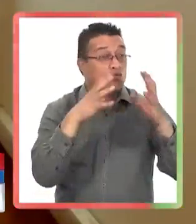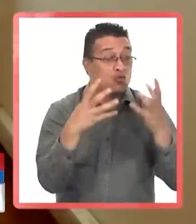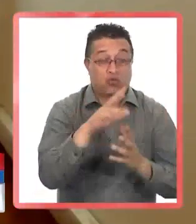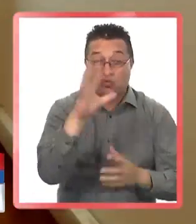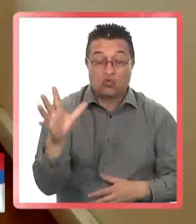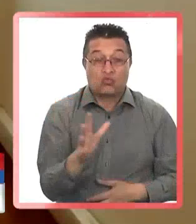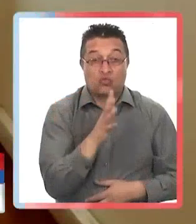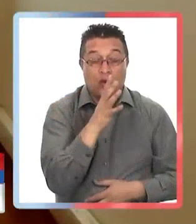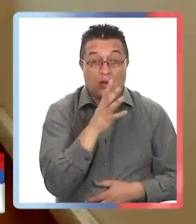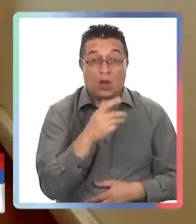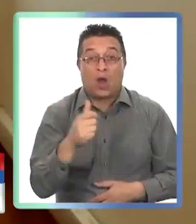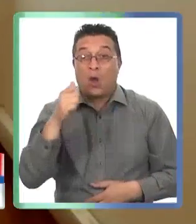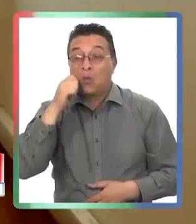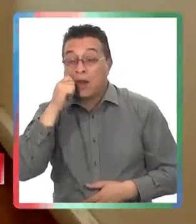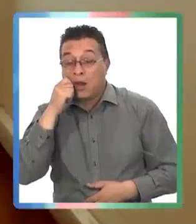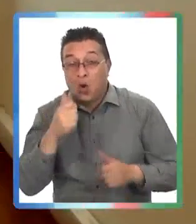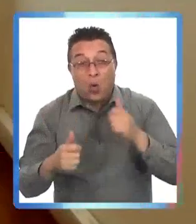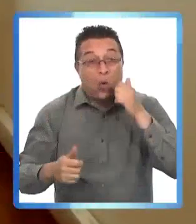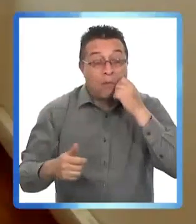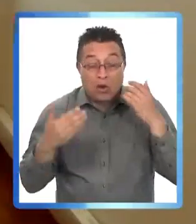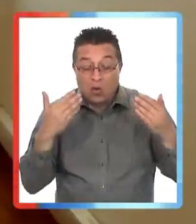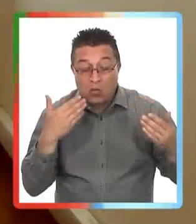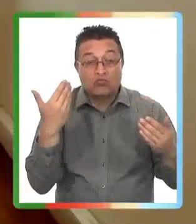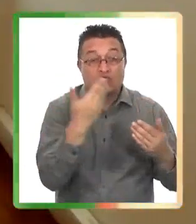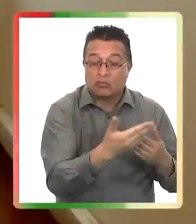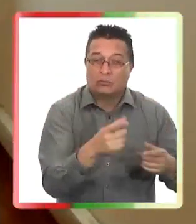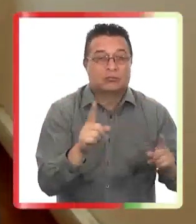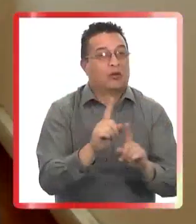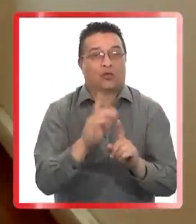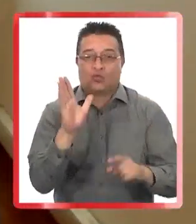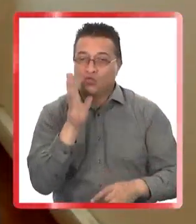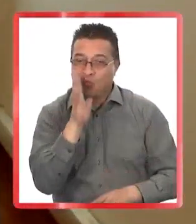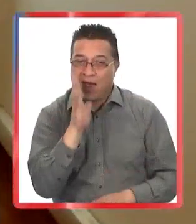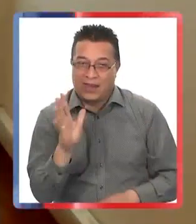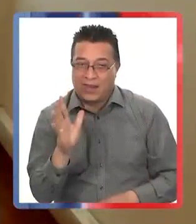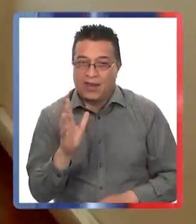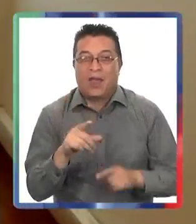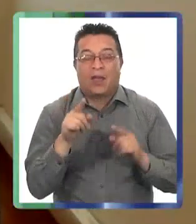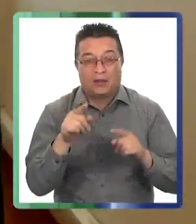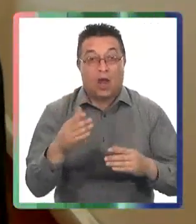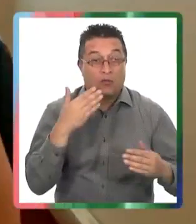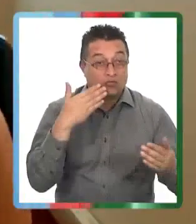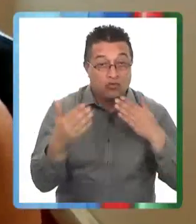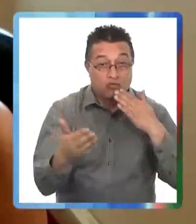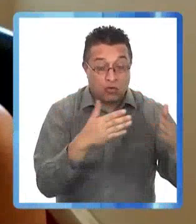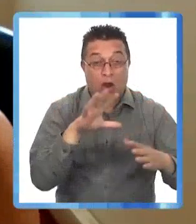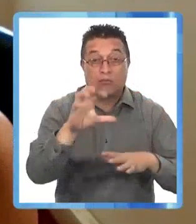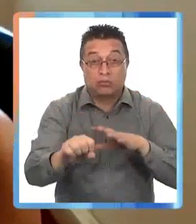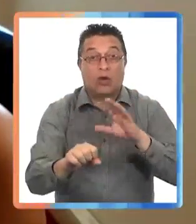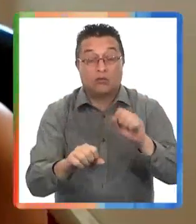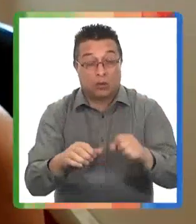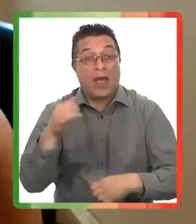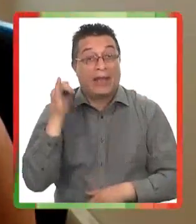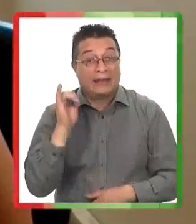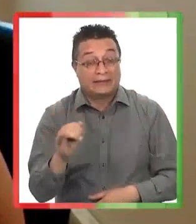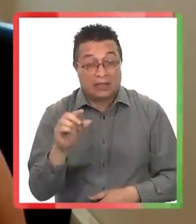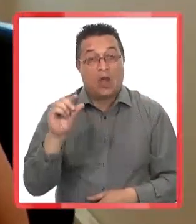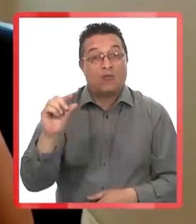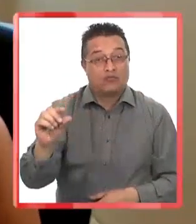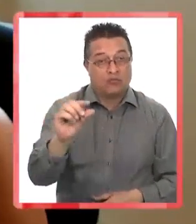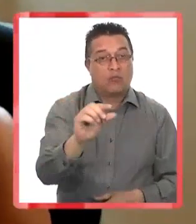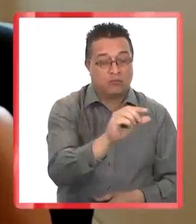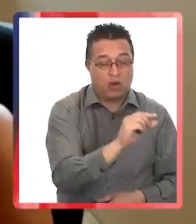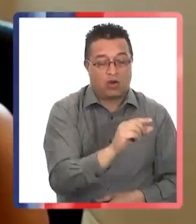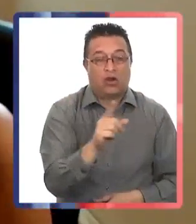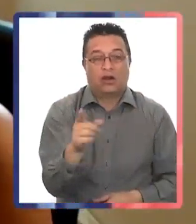Chile, Scarlett, en ningún lugar del mundo, de contagio entre seres humanos de la enfermedad. Los casos de contagio que se han detectado, que han